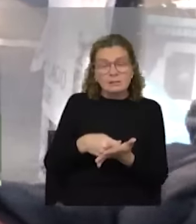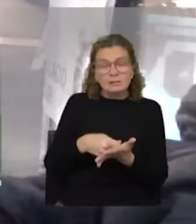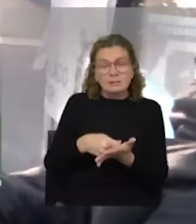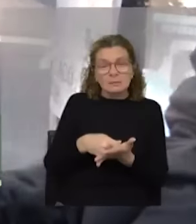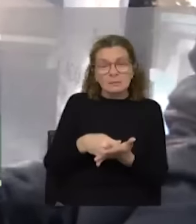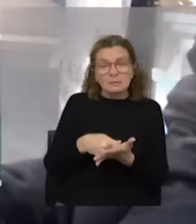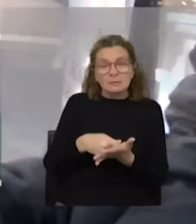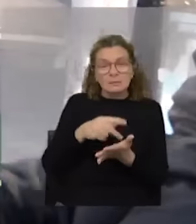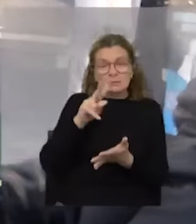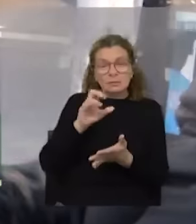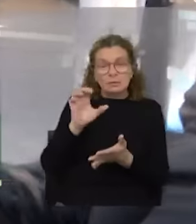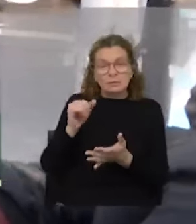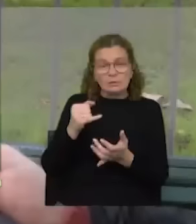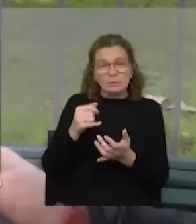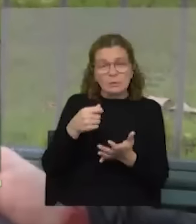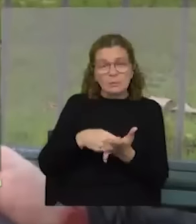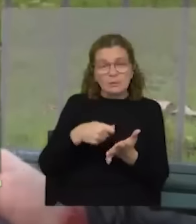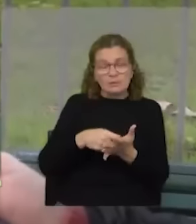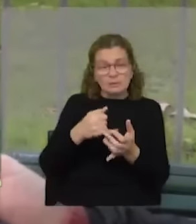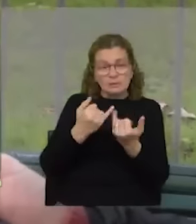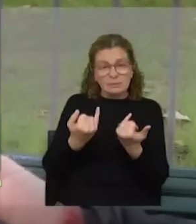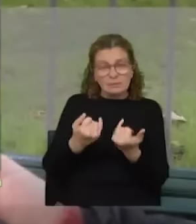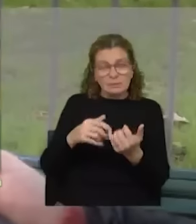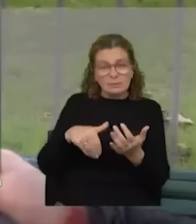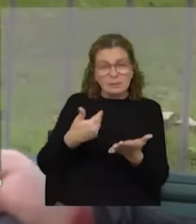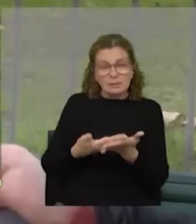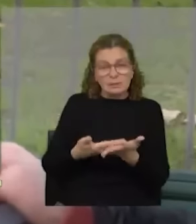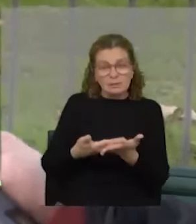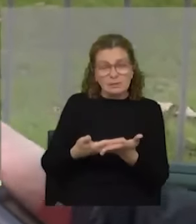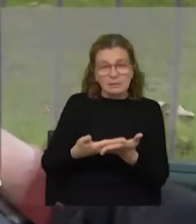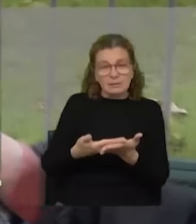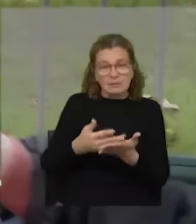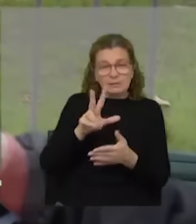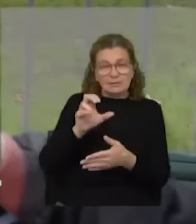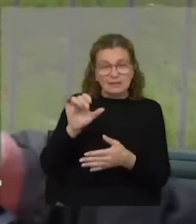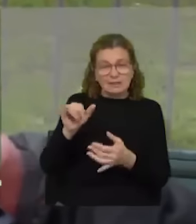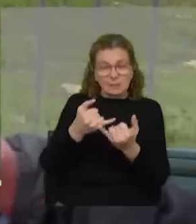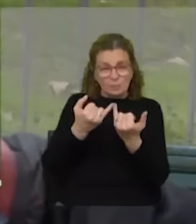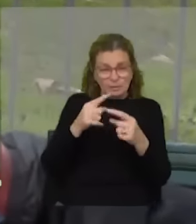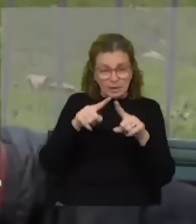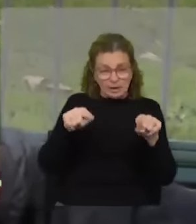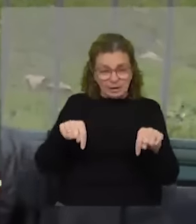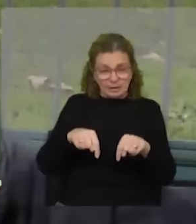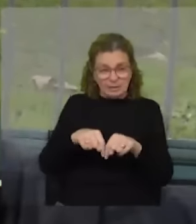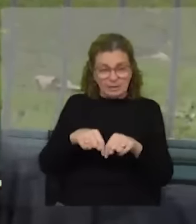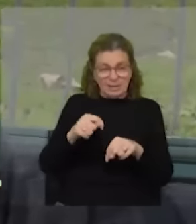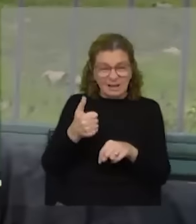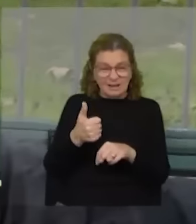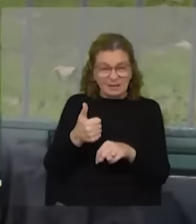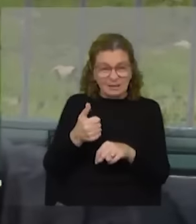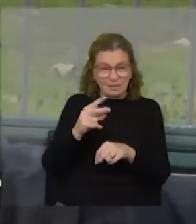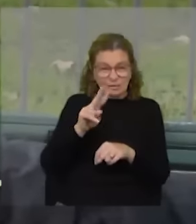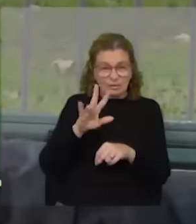00 pesos el día me están dando 300 300 listas por día y estoy repartiendo casi 250